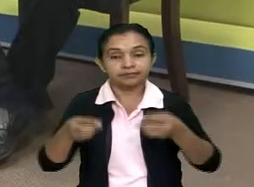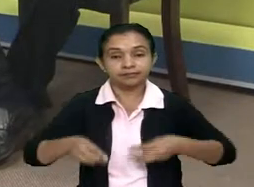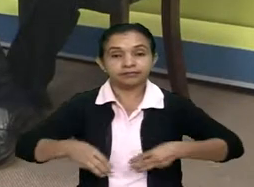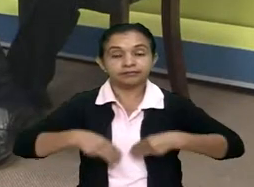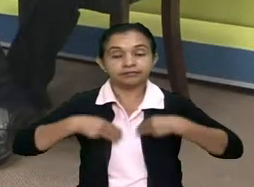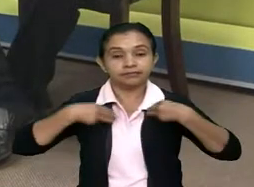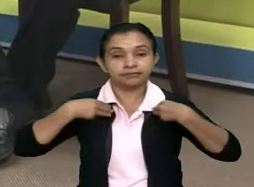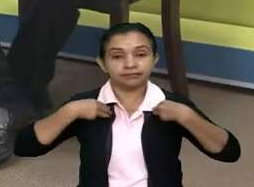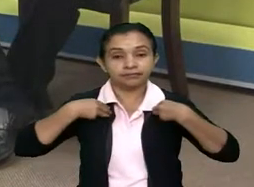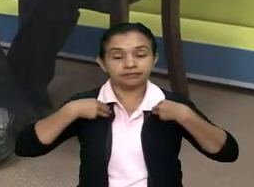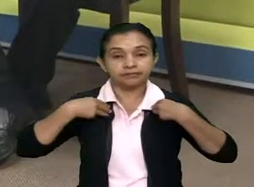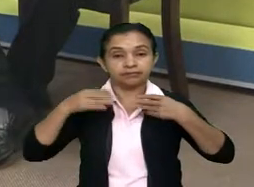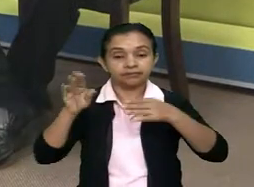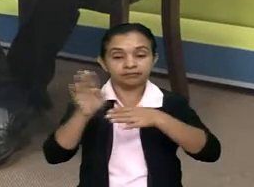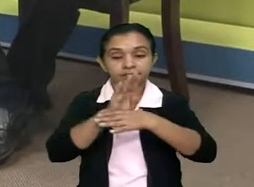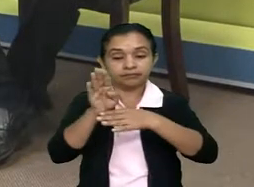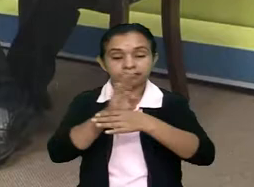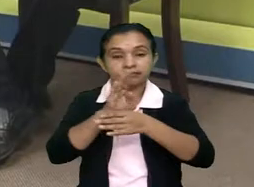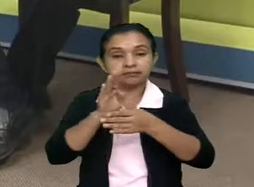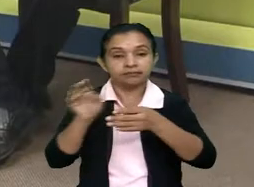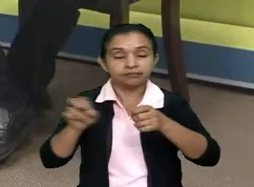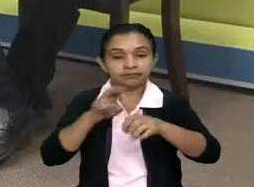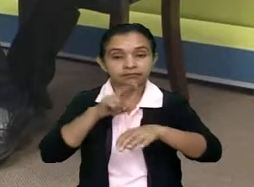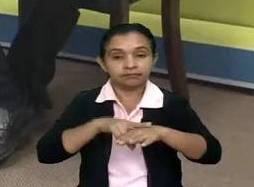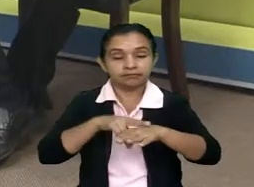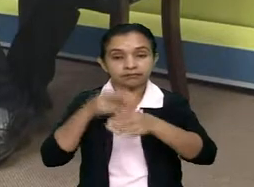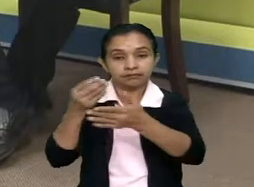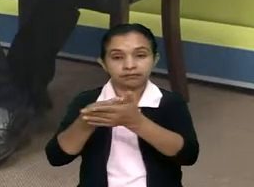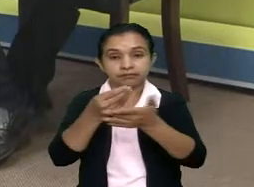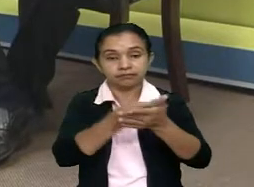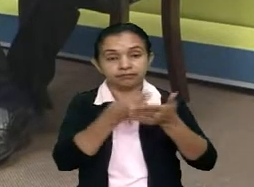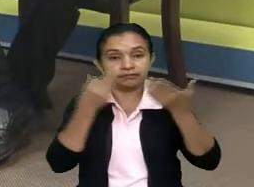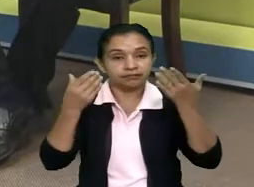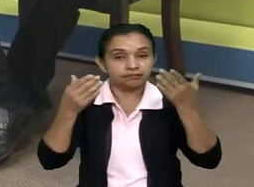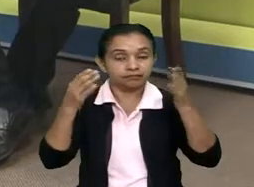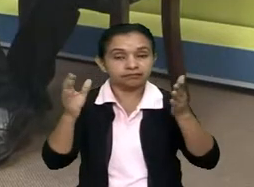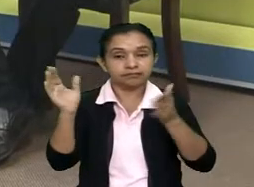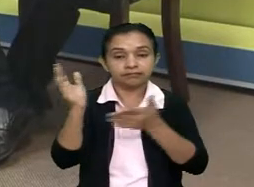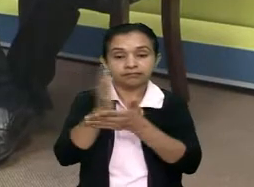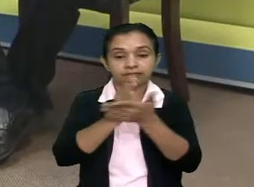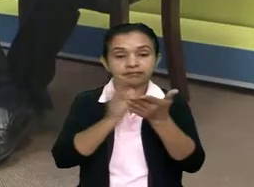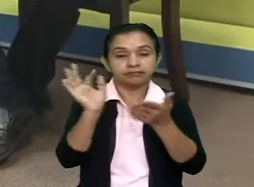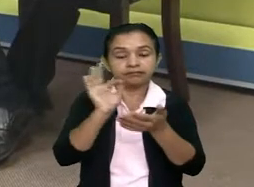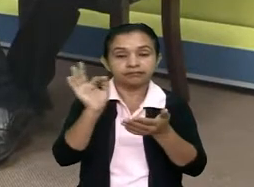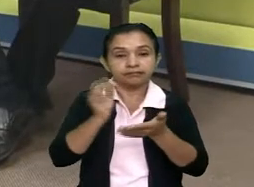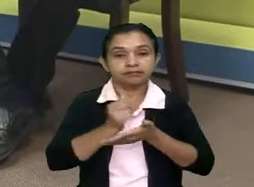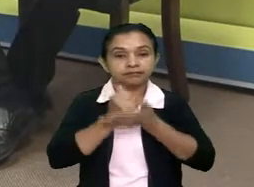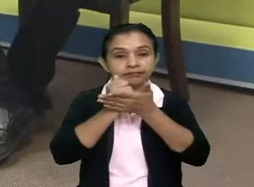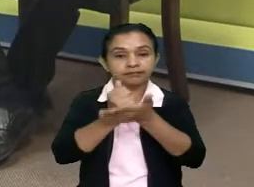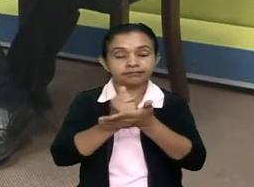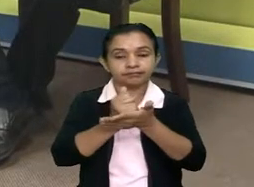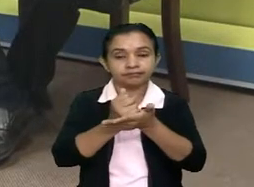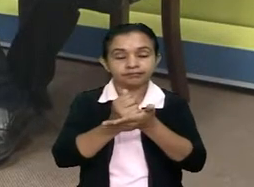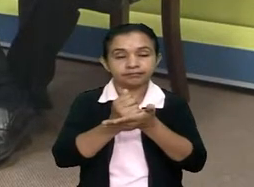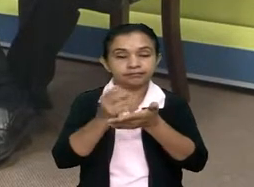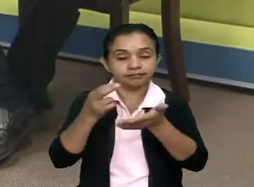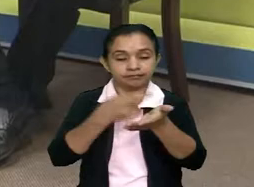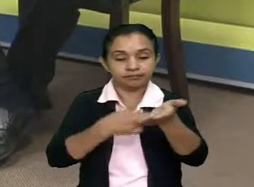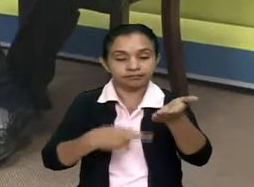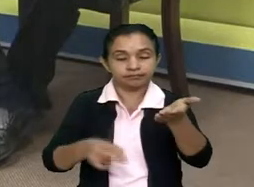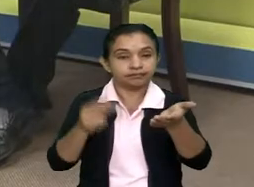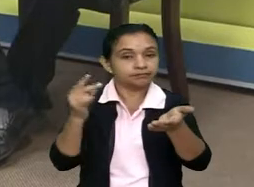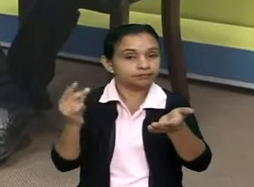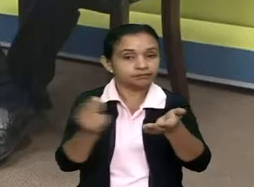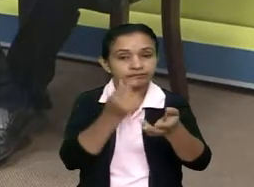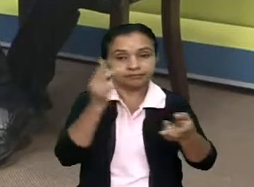porque el banco nacional de sangre adquirido equipos que de alguna manera ayudan a que la captación de sangre sea más